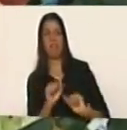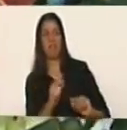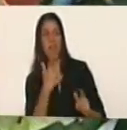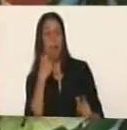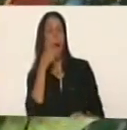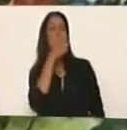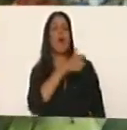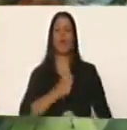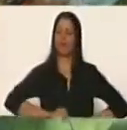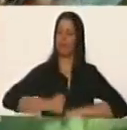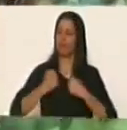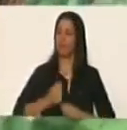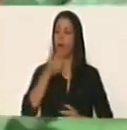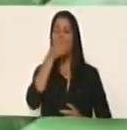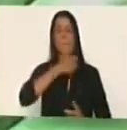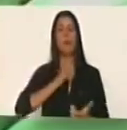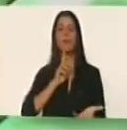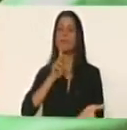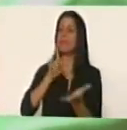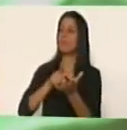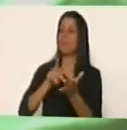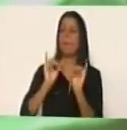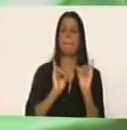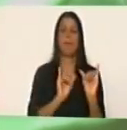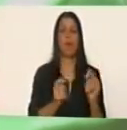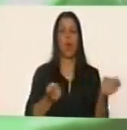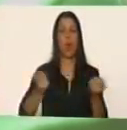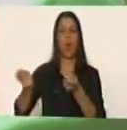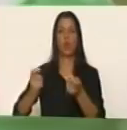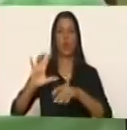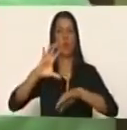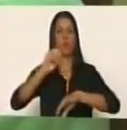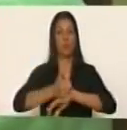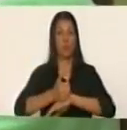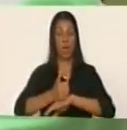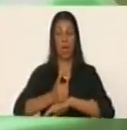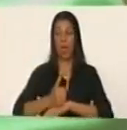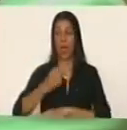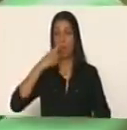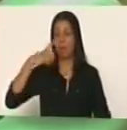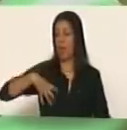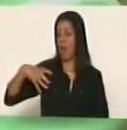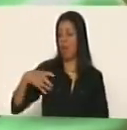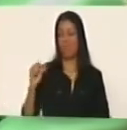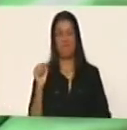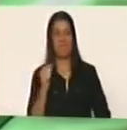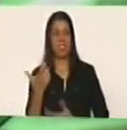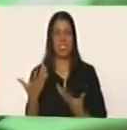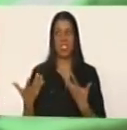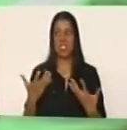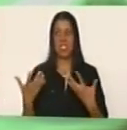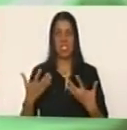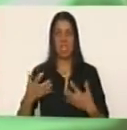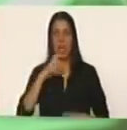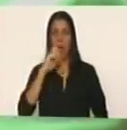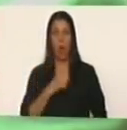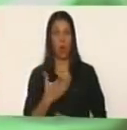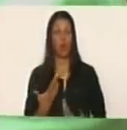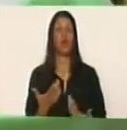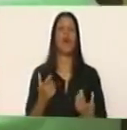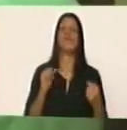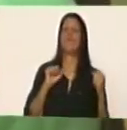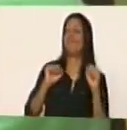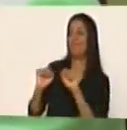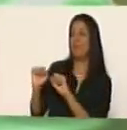y convertirse en protagonista de su propio tiempo. Nosotros logramos el domingo 15 de octubre